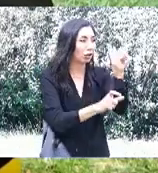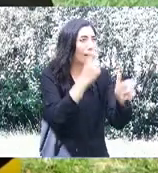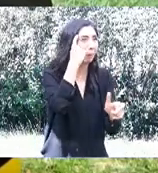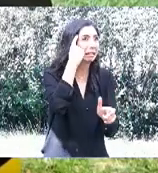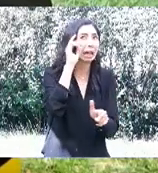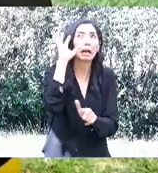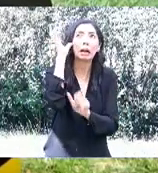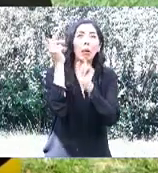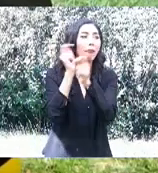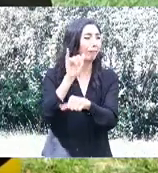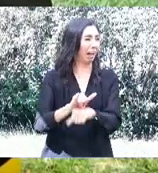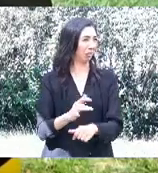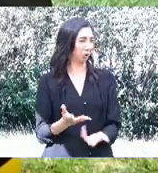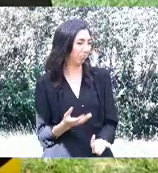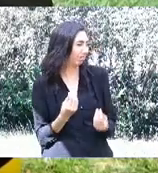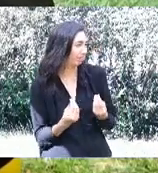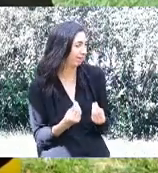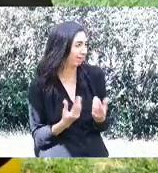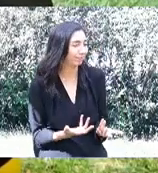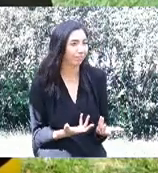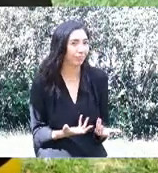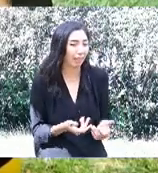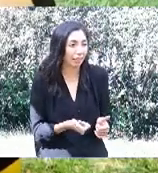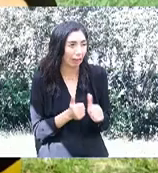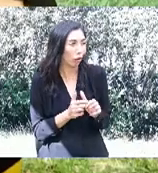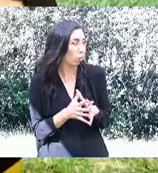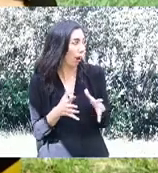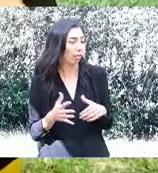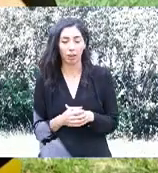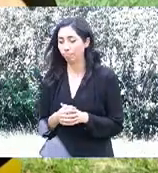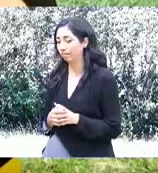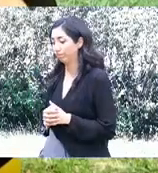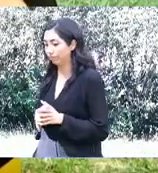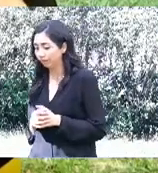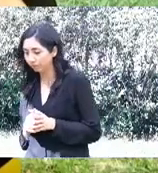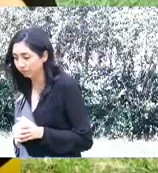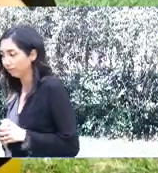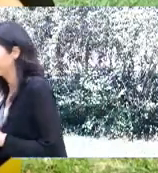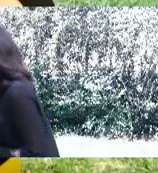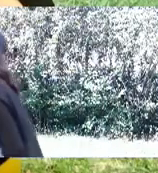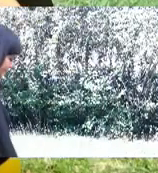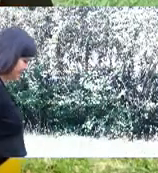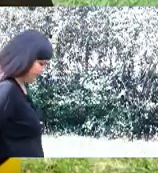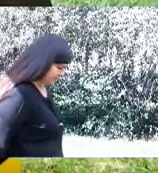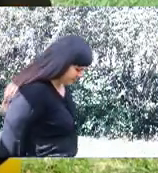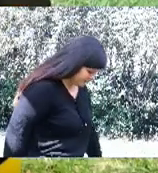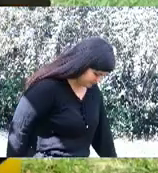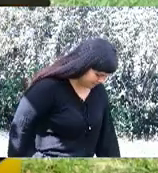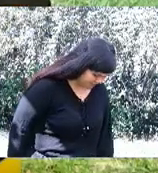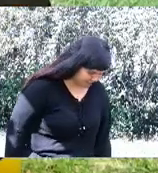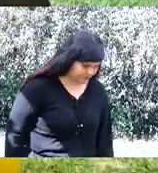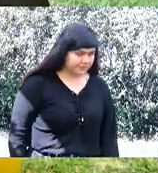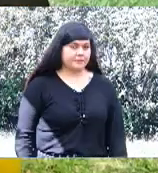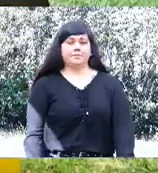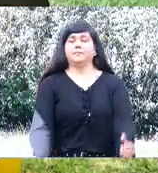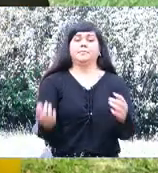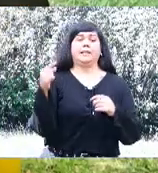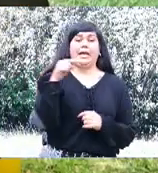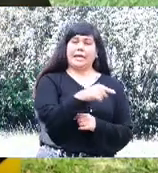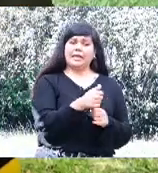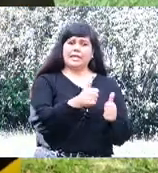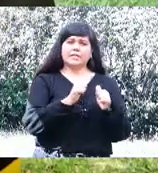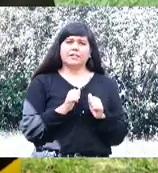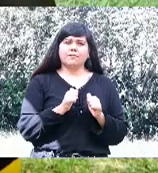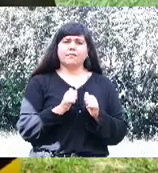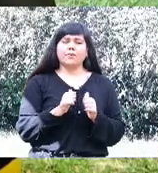Y eso es muy brutal eh tenemos un desafío gigante Muchas gracias considerando este desafío Cómo podemos